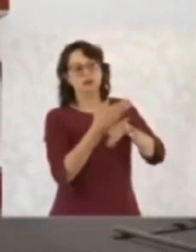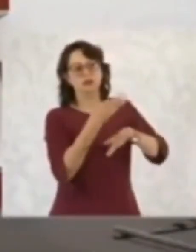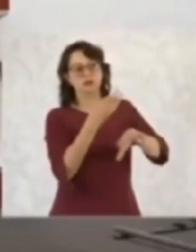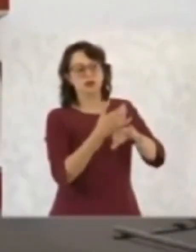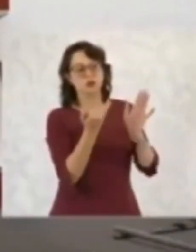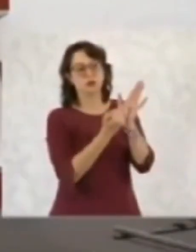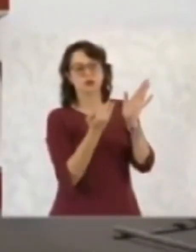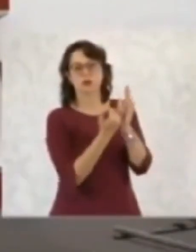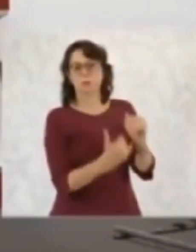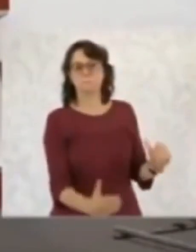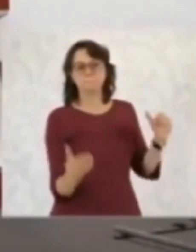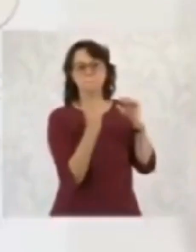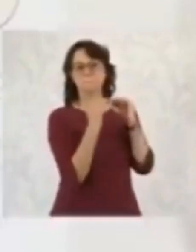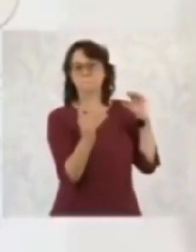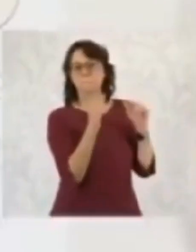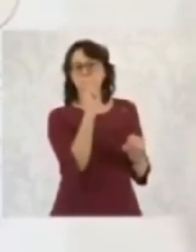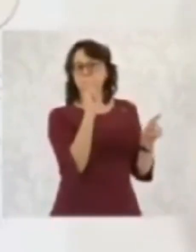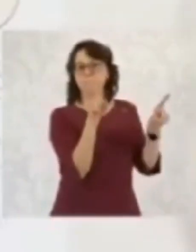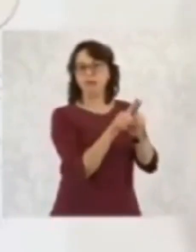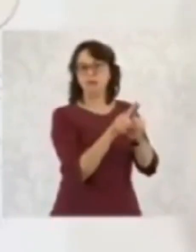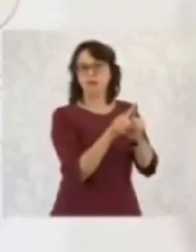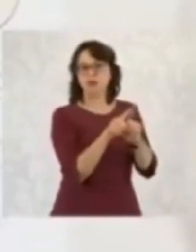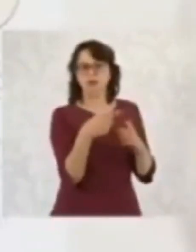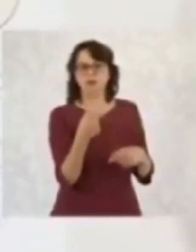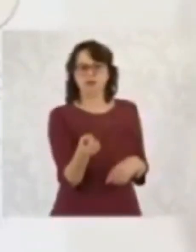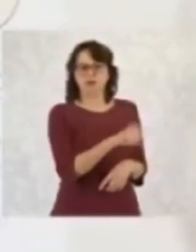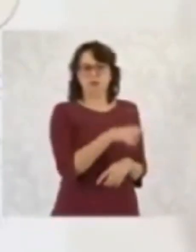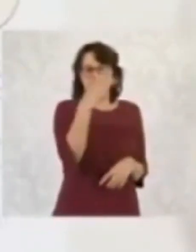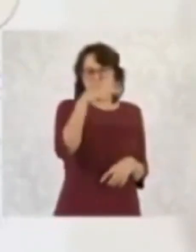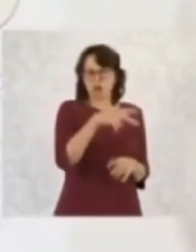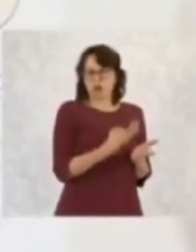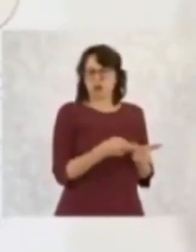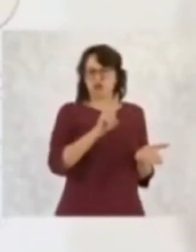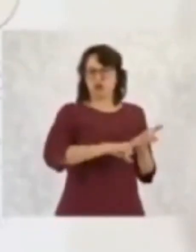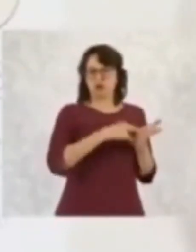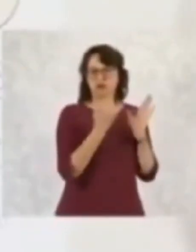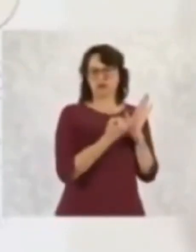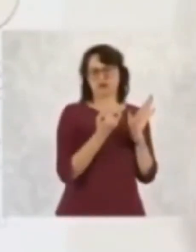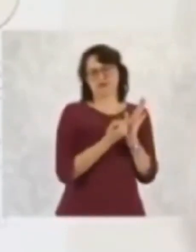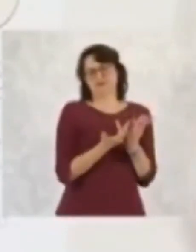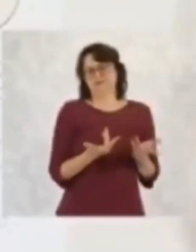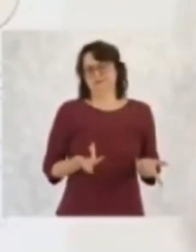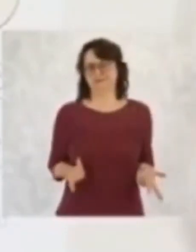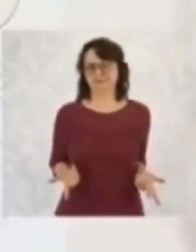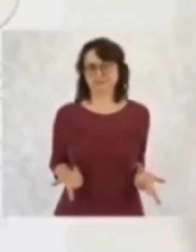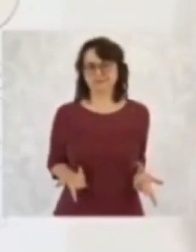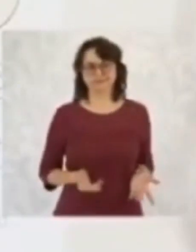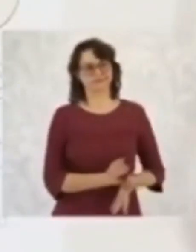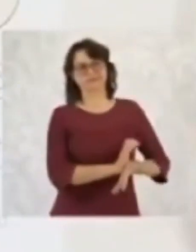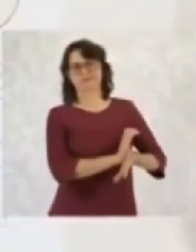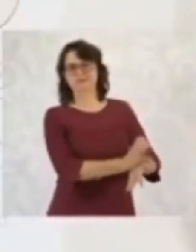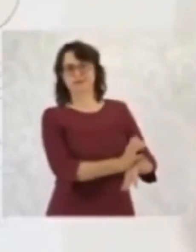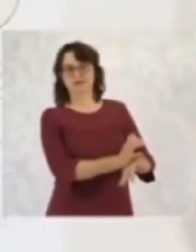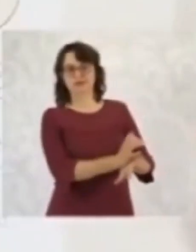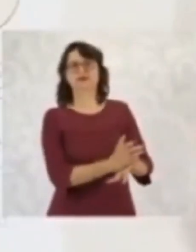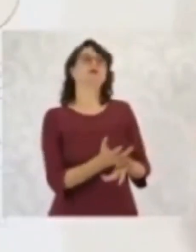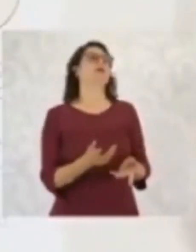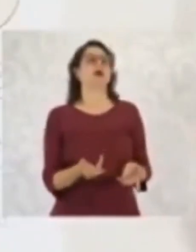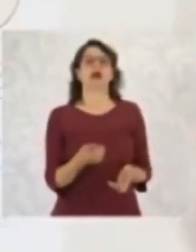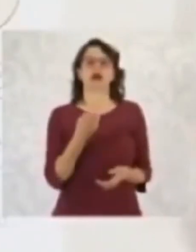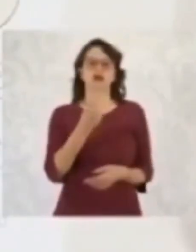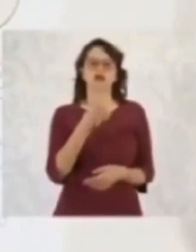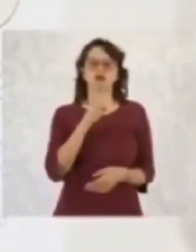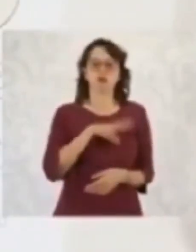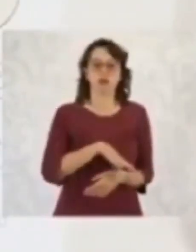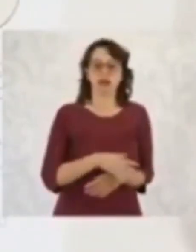eso, caemos en un caso de discriminación, que es justamente lo que está planteándose en este punto. Vamos